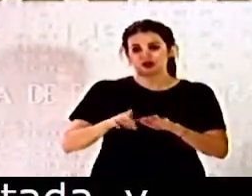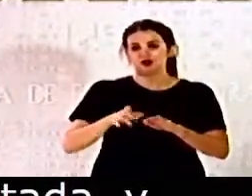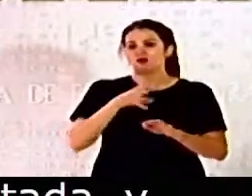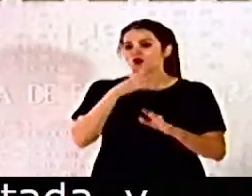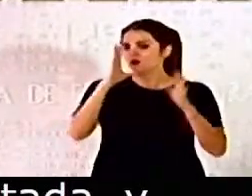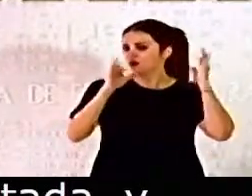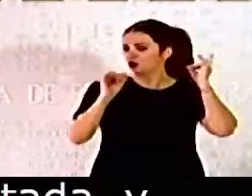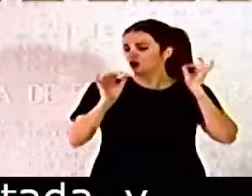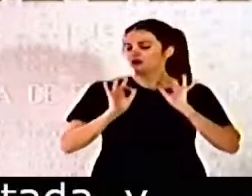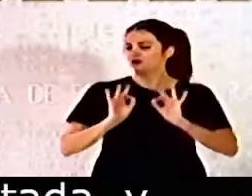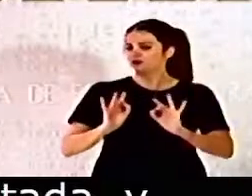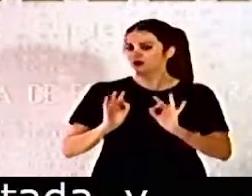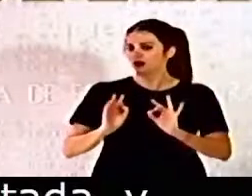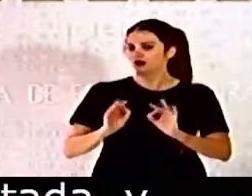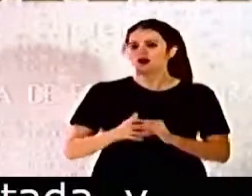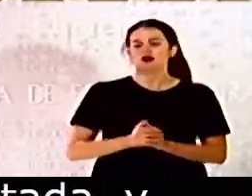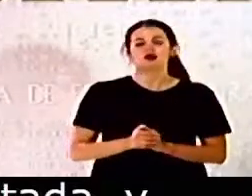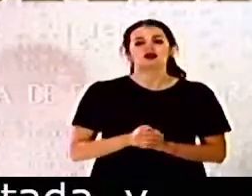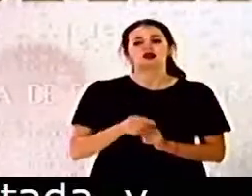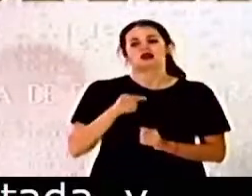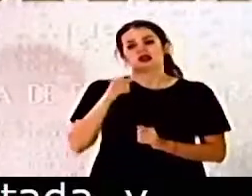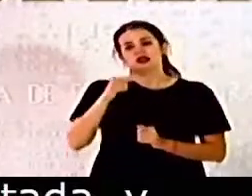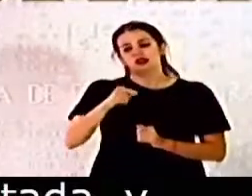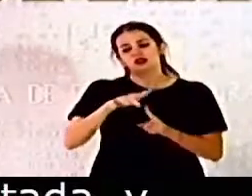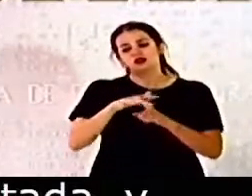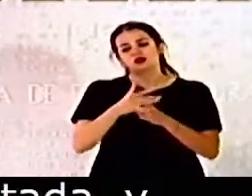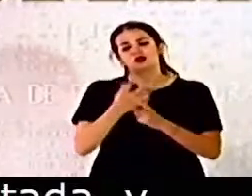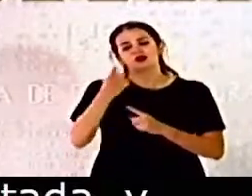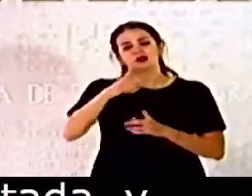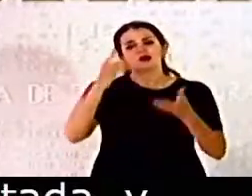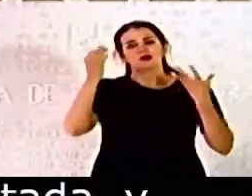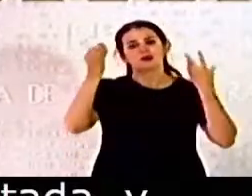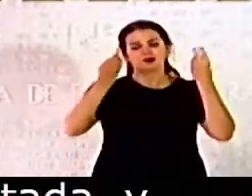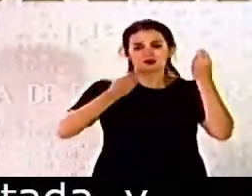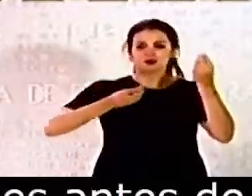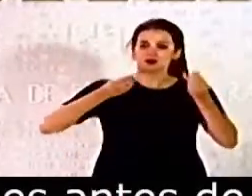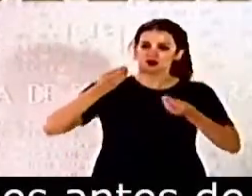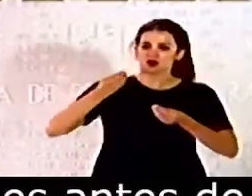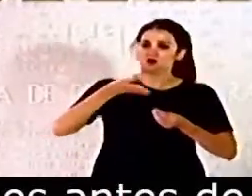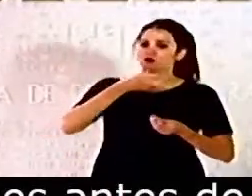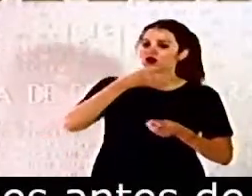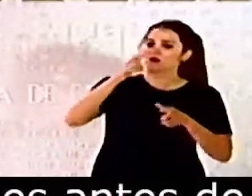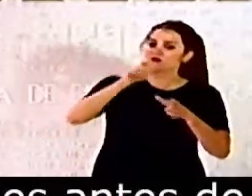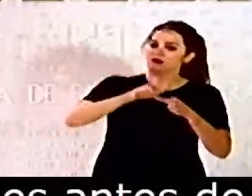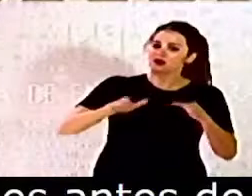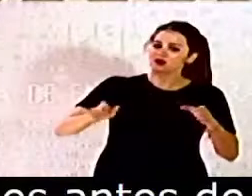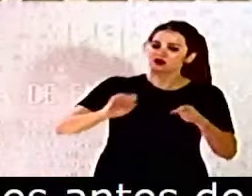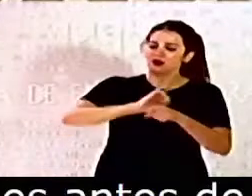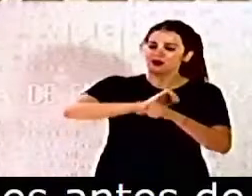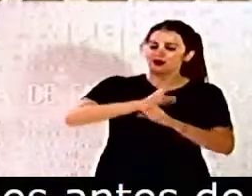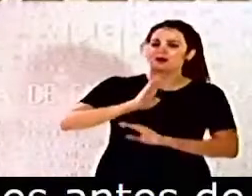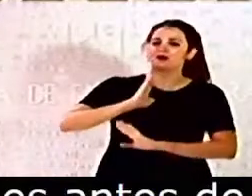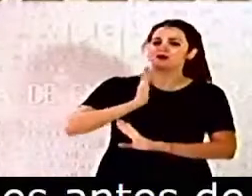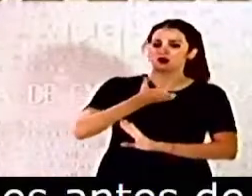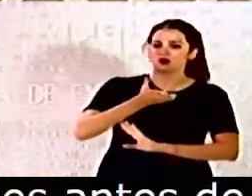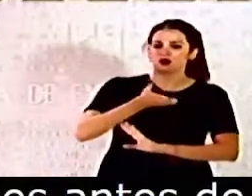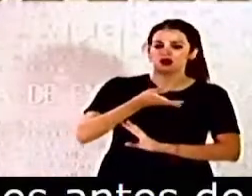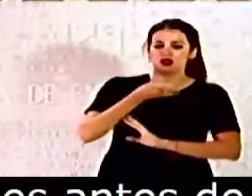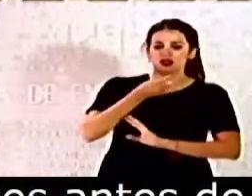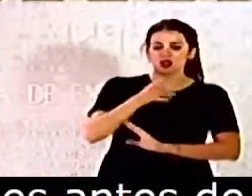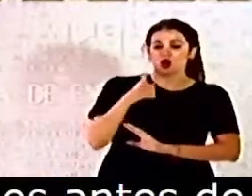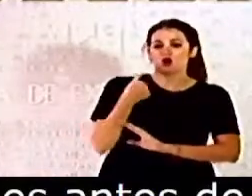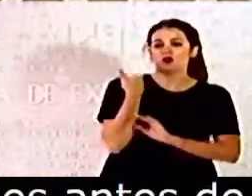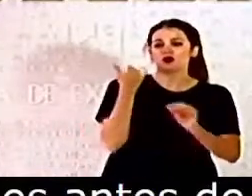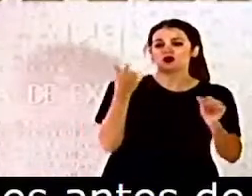Y esto también nos debe hacer reflexionar, porque persona infectada es oportunidad perdida de